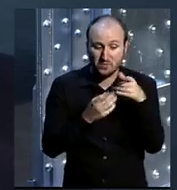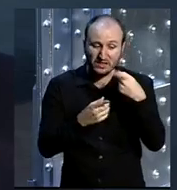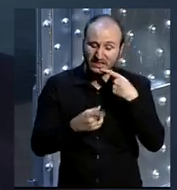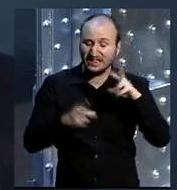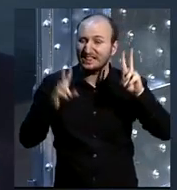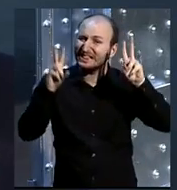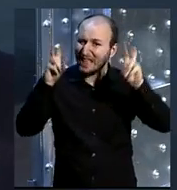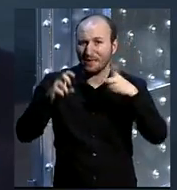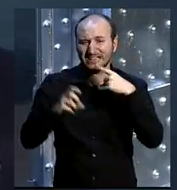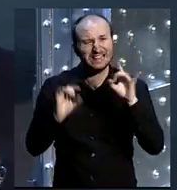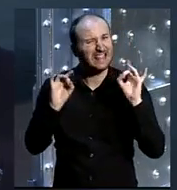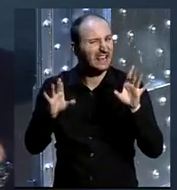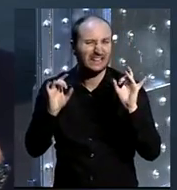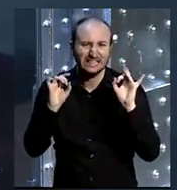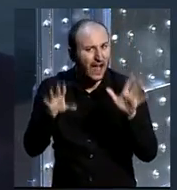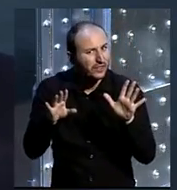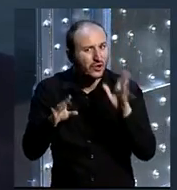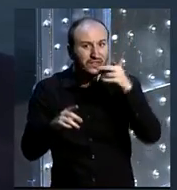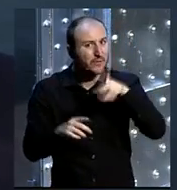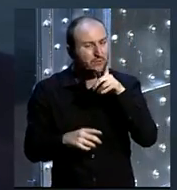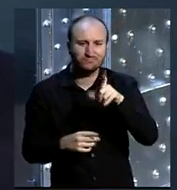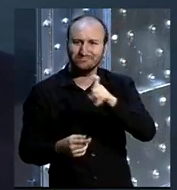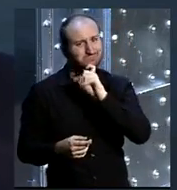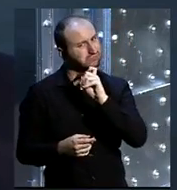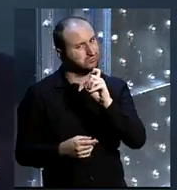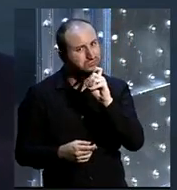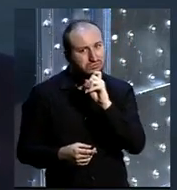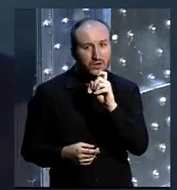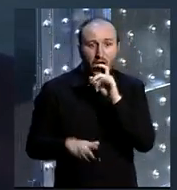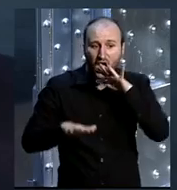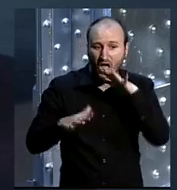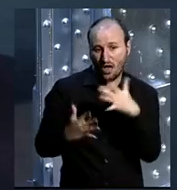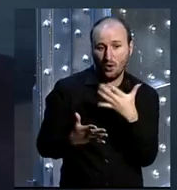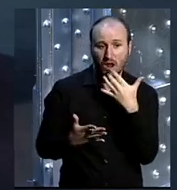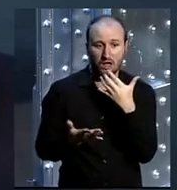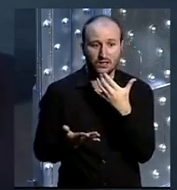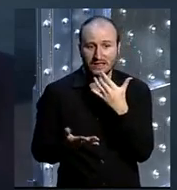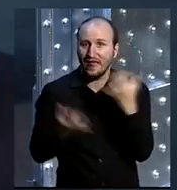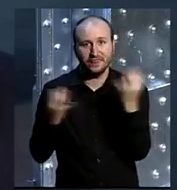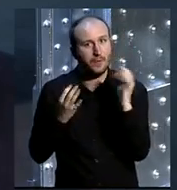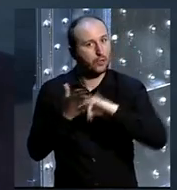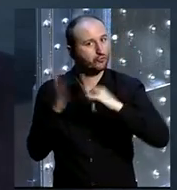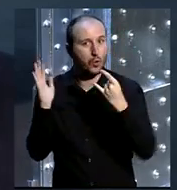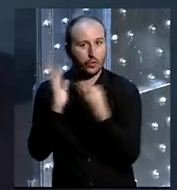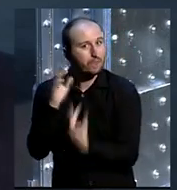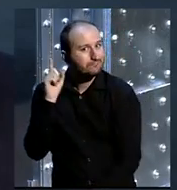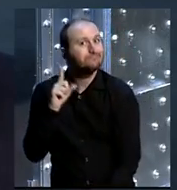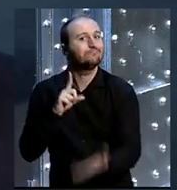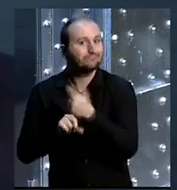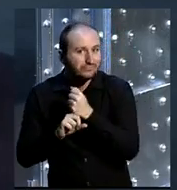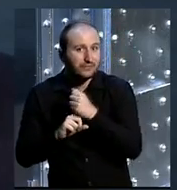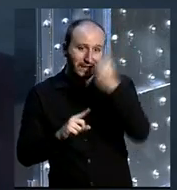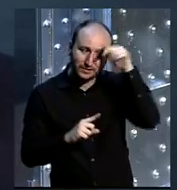muy delicado, en todo caso, muy complejo y uno de los temas fundamentales que hay que resolver. Y como Jorge ha dicho, y yo estoy de